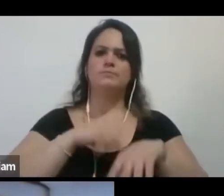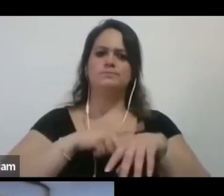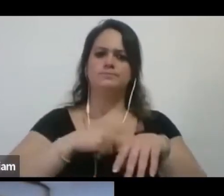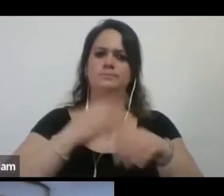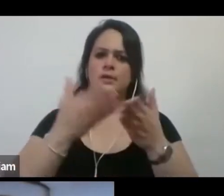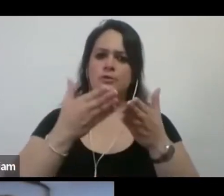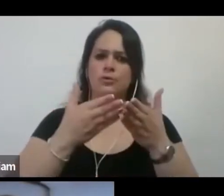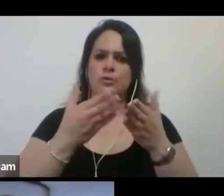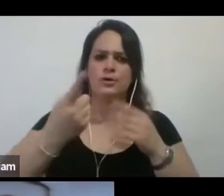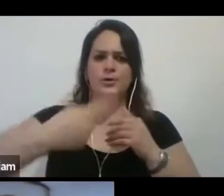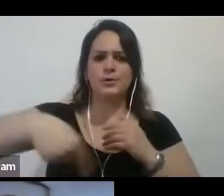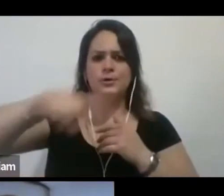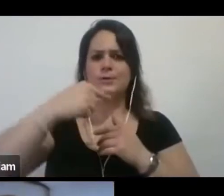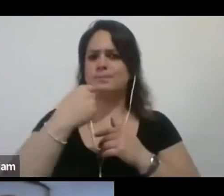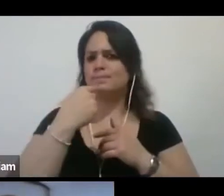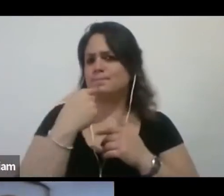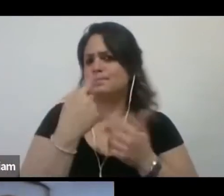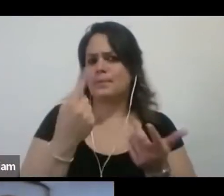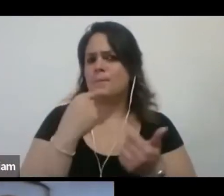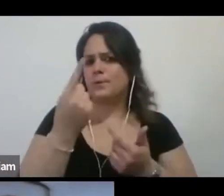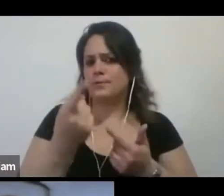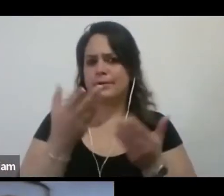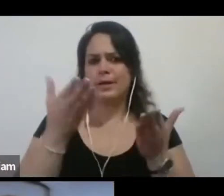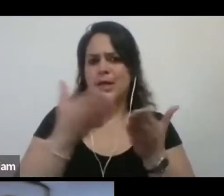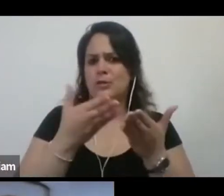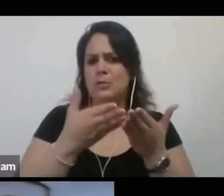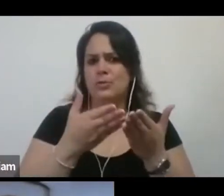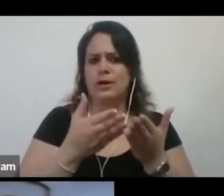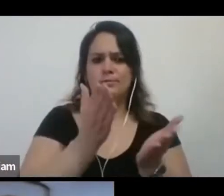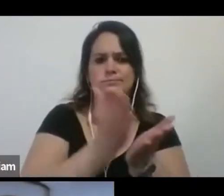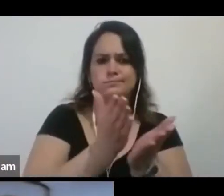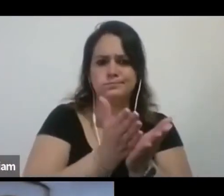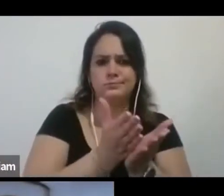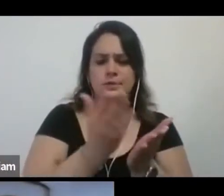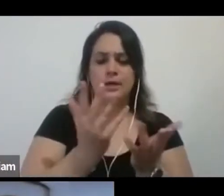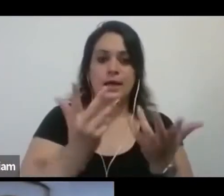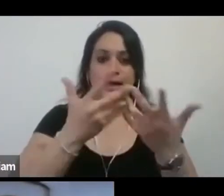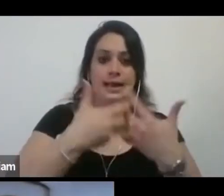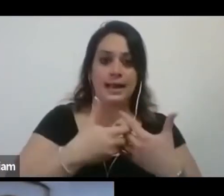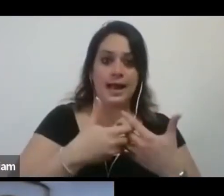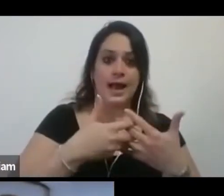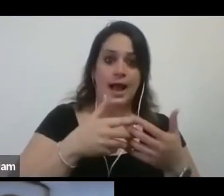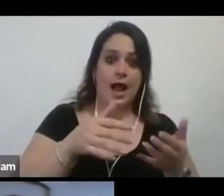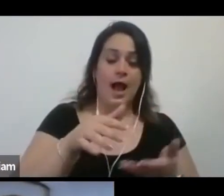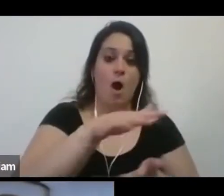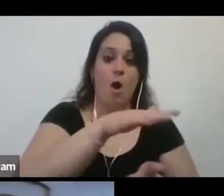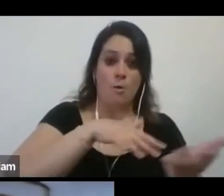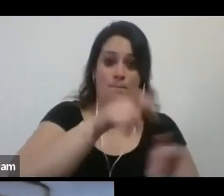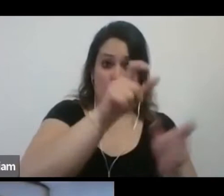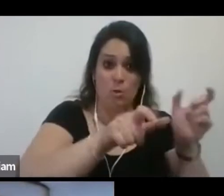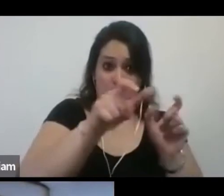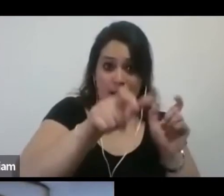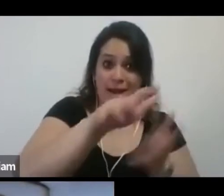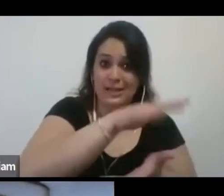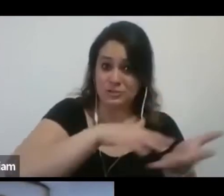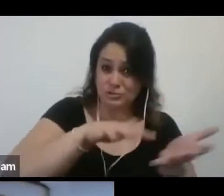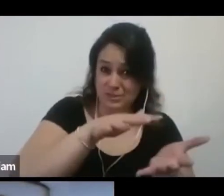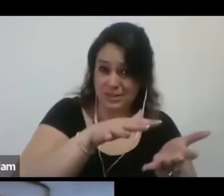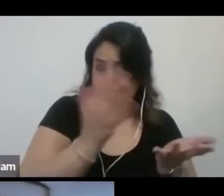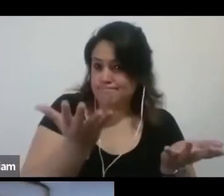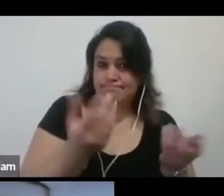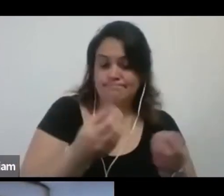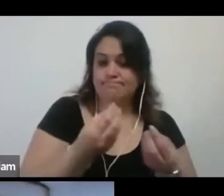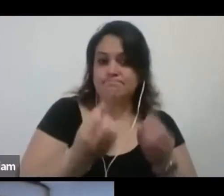estudiar, nos preguntamos, ¿estudiar una carrera vinculada al área de las ciencias humanas y sociales? ¿Qué nos